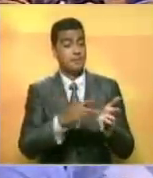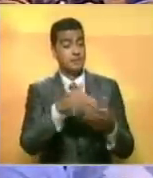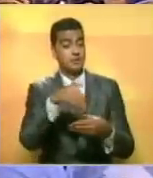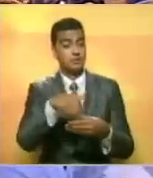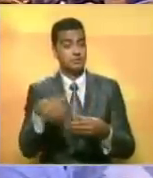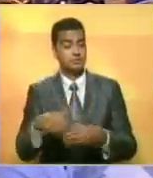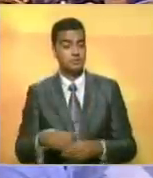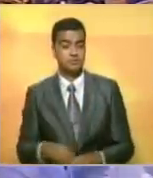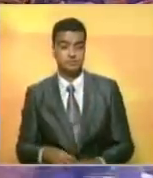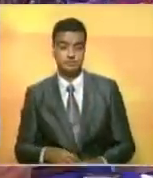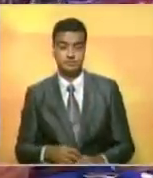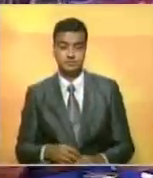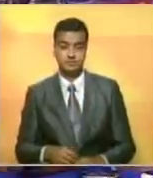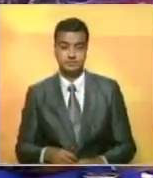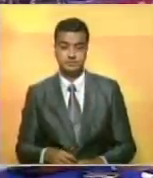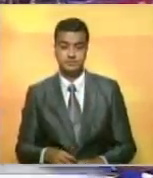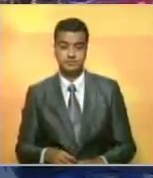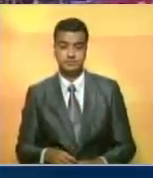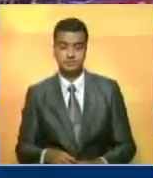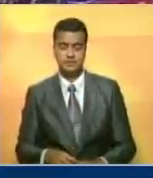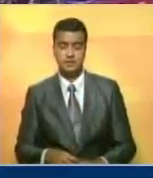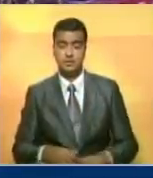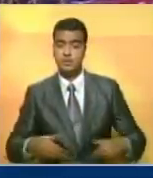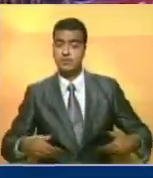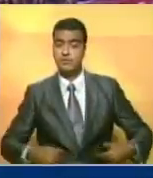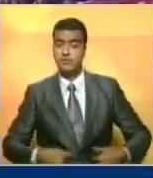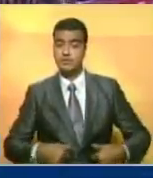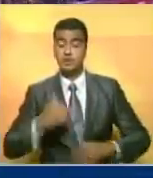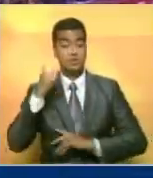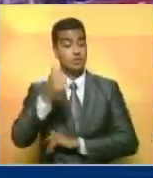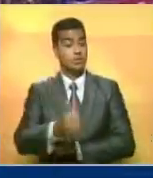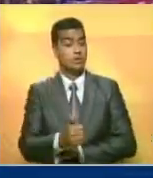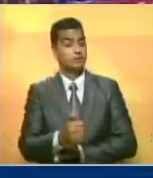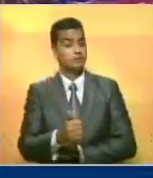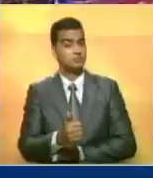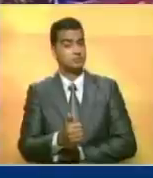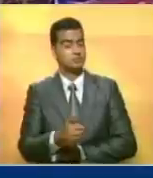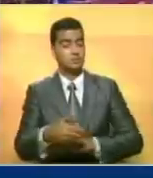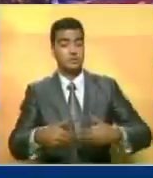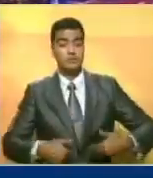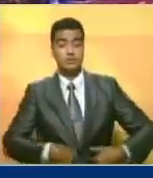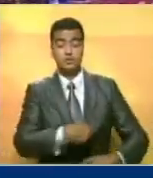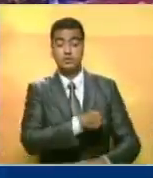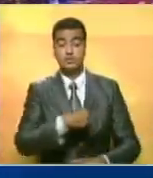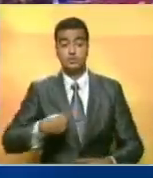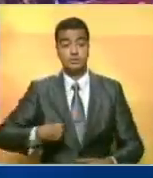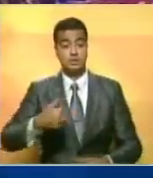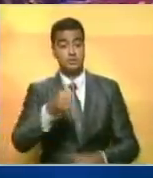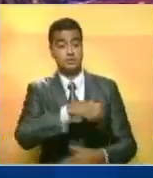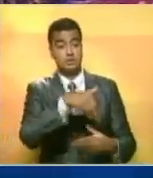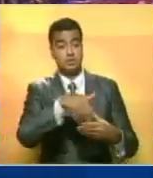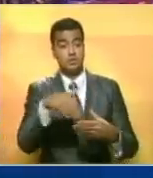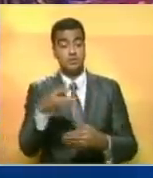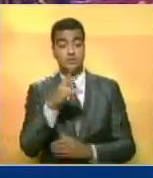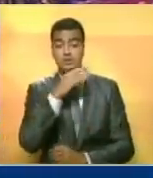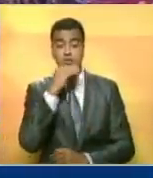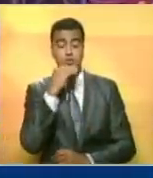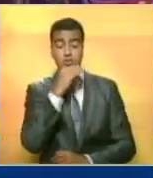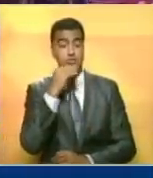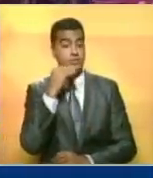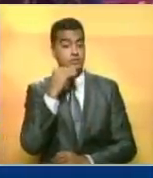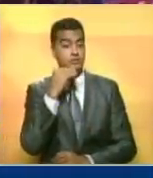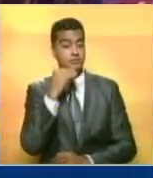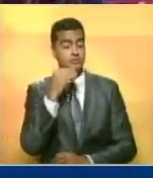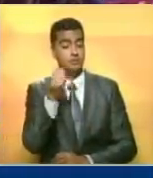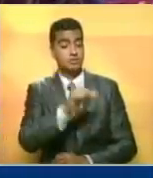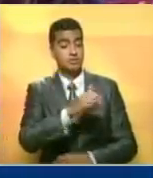elecciones regionales Esta es una lucha continuada es una lucha en el cual recibimos una derrota electoral el 7 de octubre que será